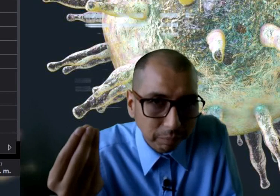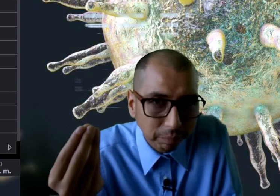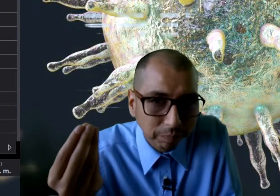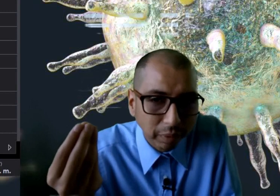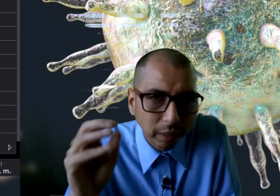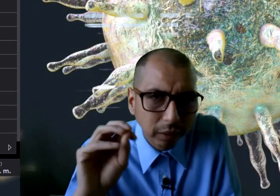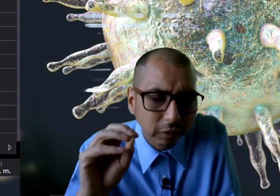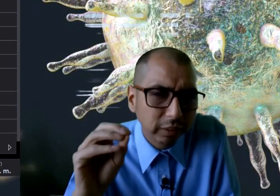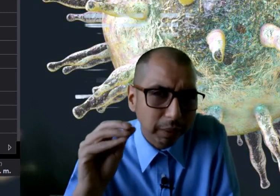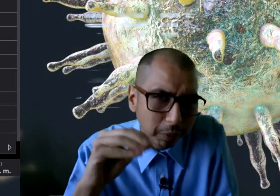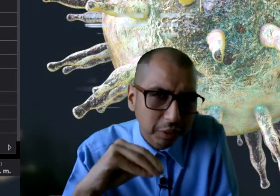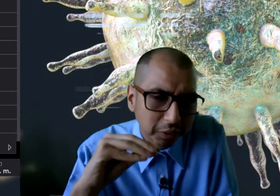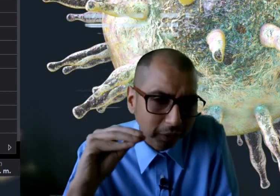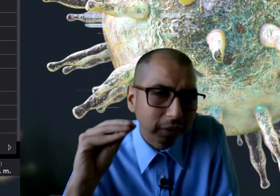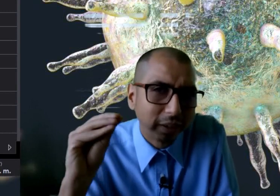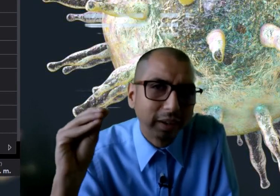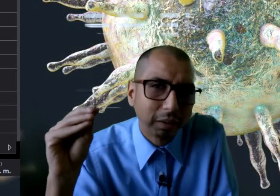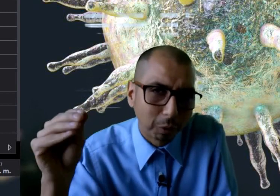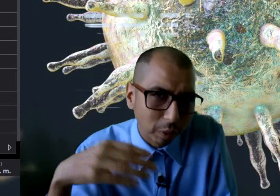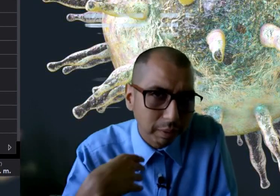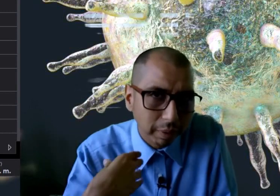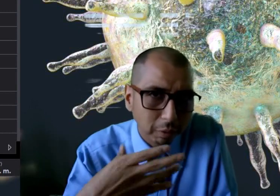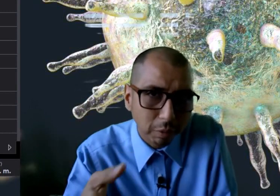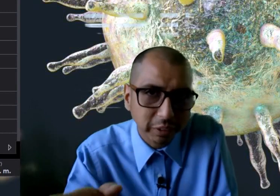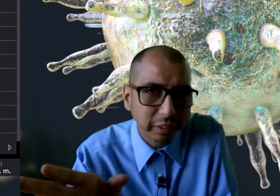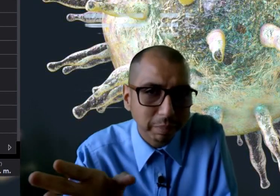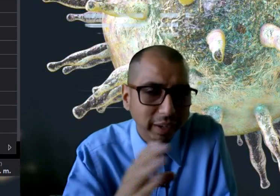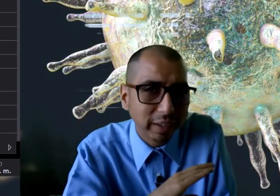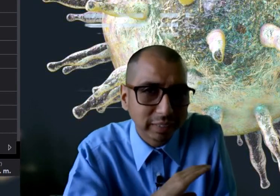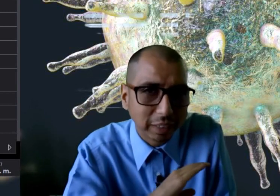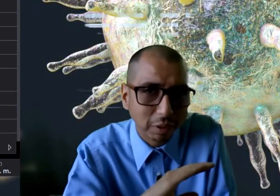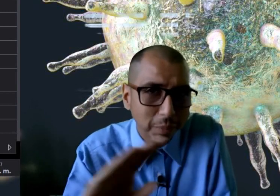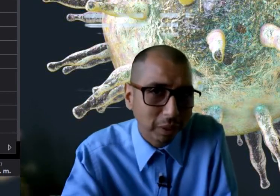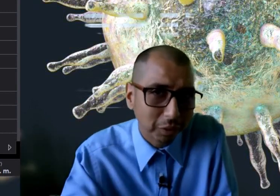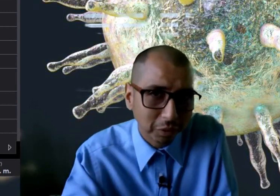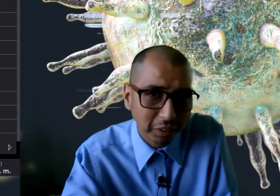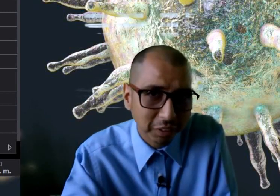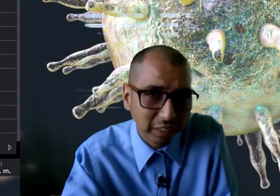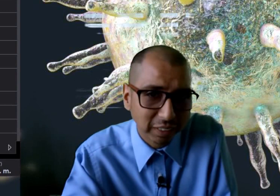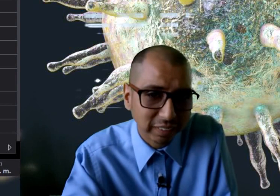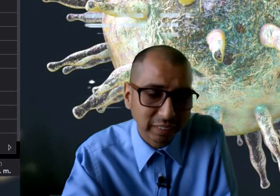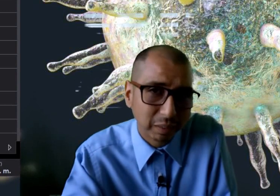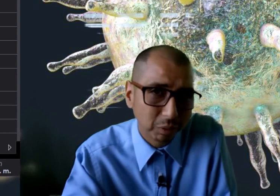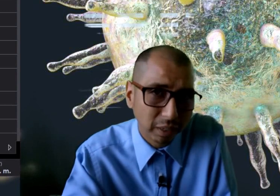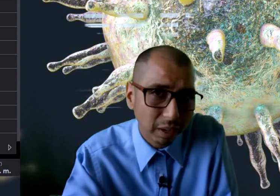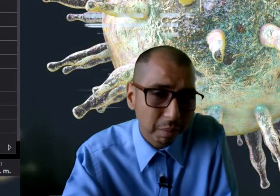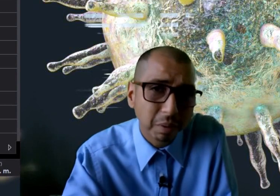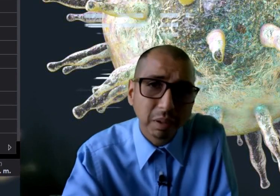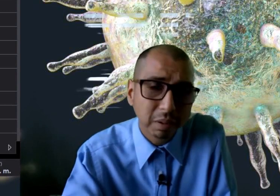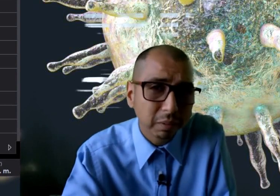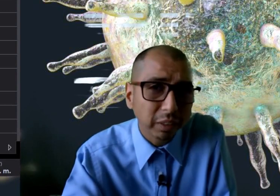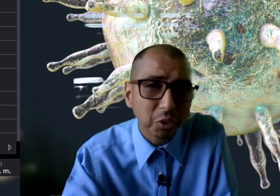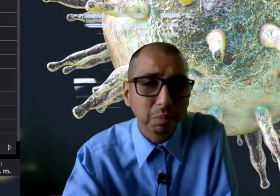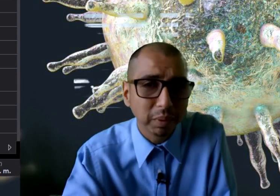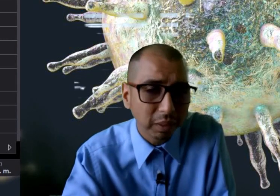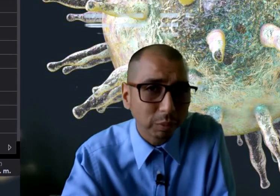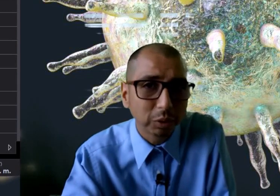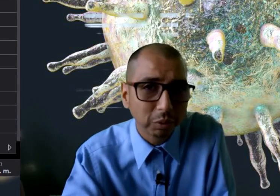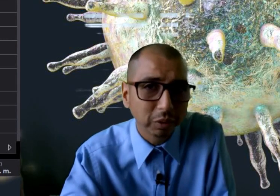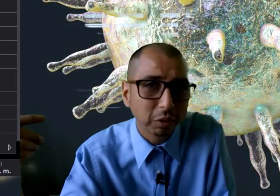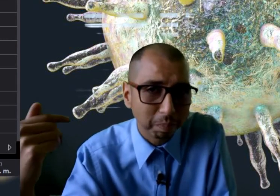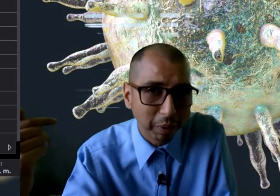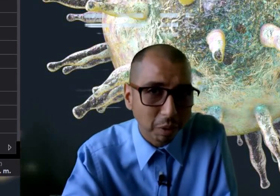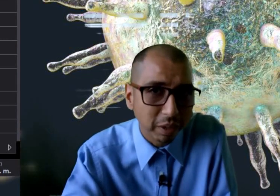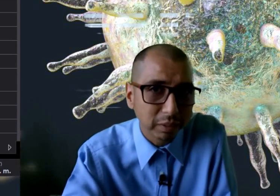hablar entonces ya por eso con guante blanco como siempre que les cayó la boca a todos ellos que dicen que estamos en labor y no de hecho méxico